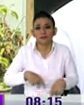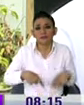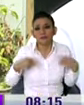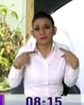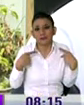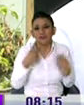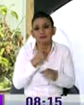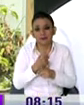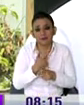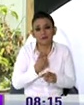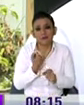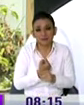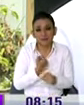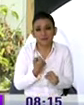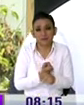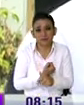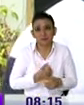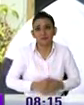mi labor.